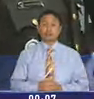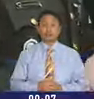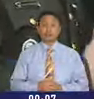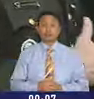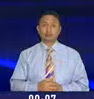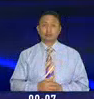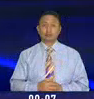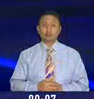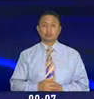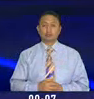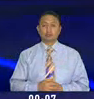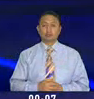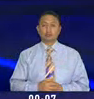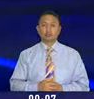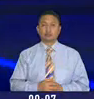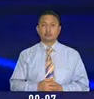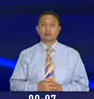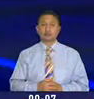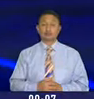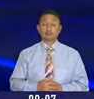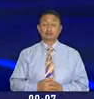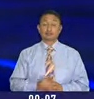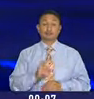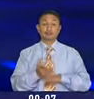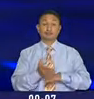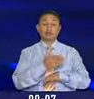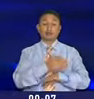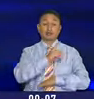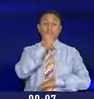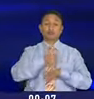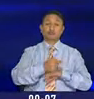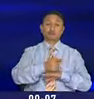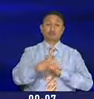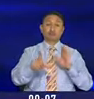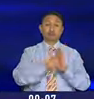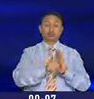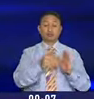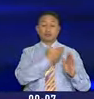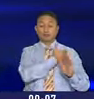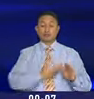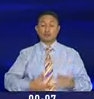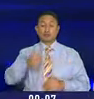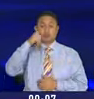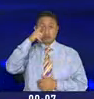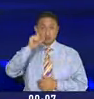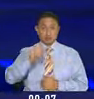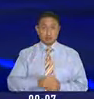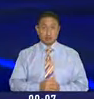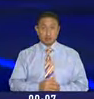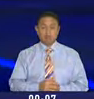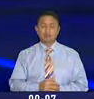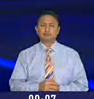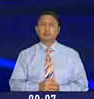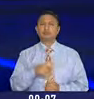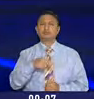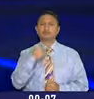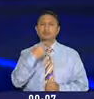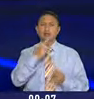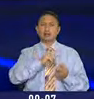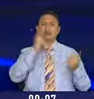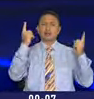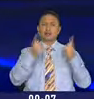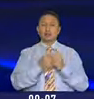Iván Casamen. En las últimas horas, a través de decretos ejecutivos, el presidente de la República, Guillermo Lasso, realizó